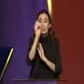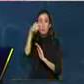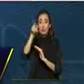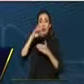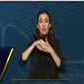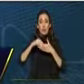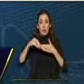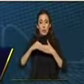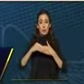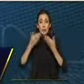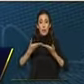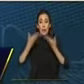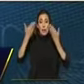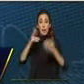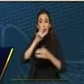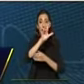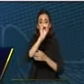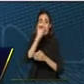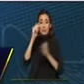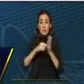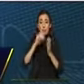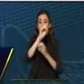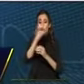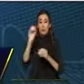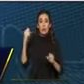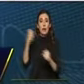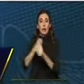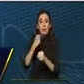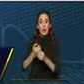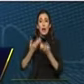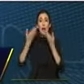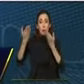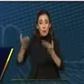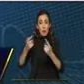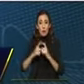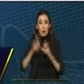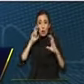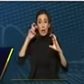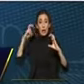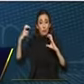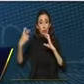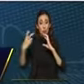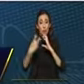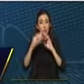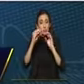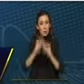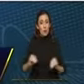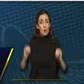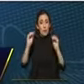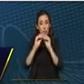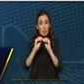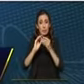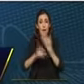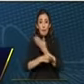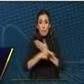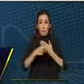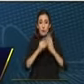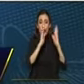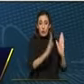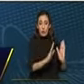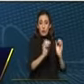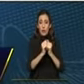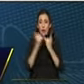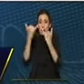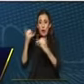empleos. Si queremos saber cuál es nuestro futuro postpetrolero, el turismo, en el país más megadiverso y más bello del